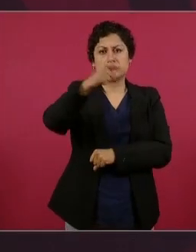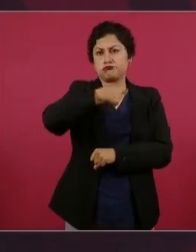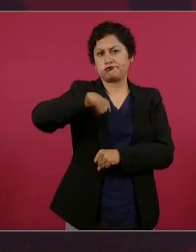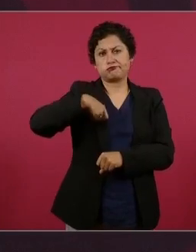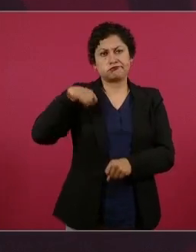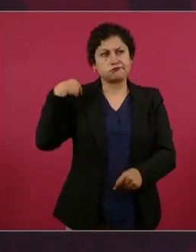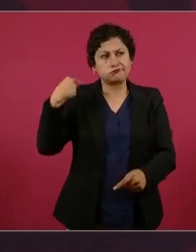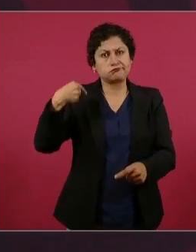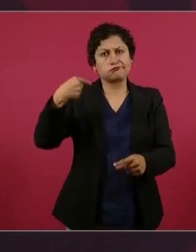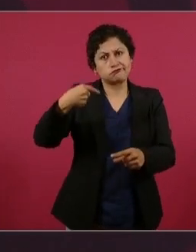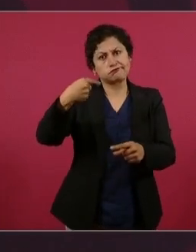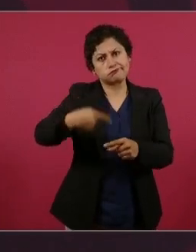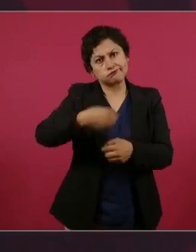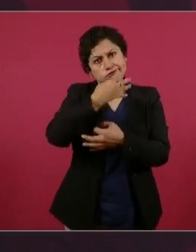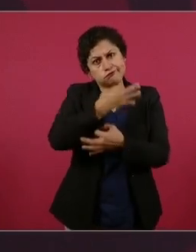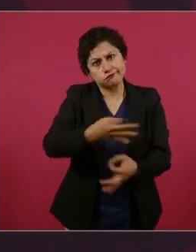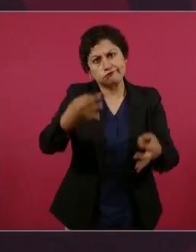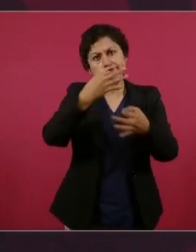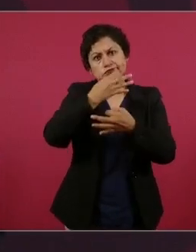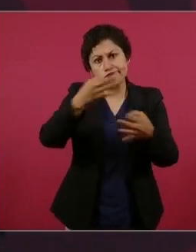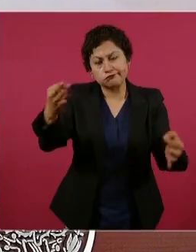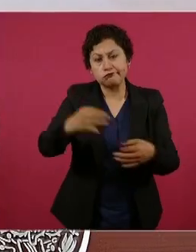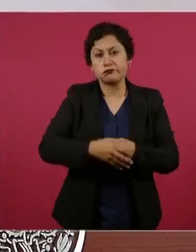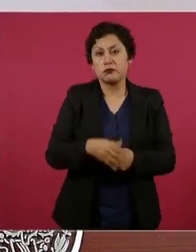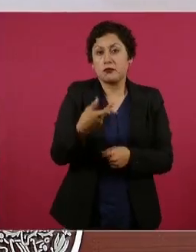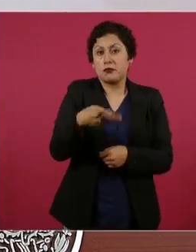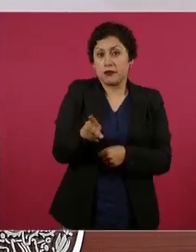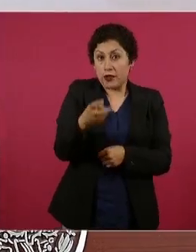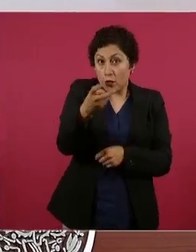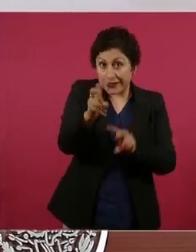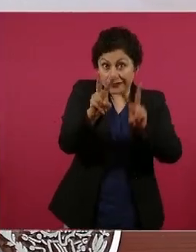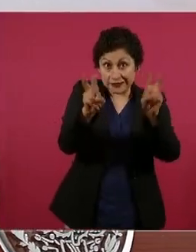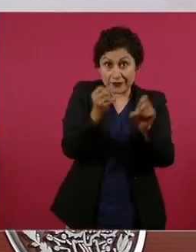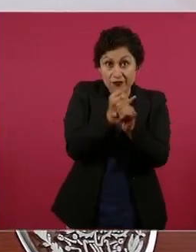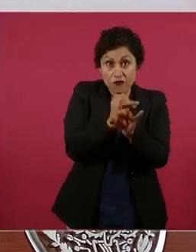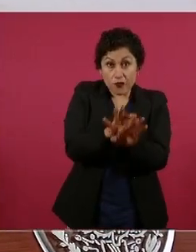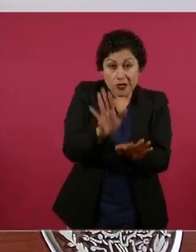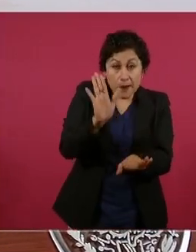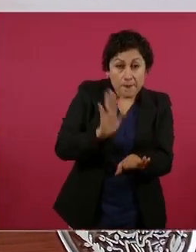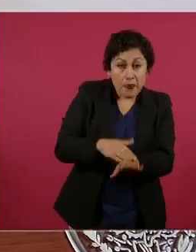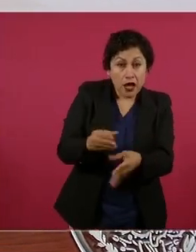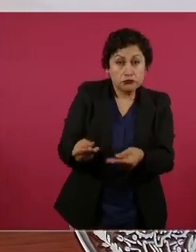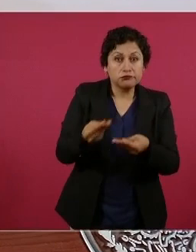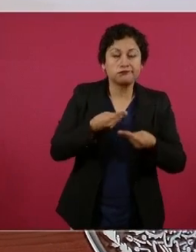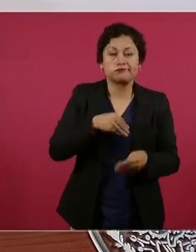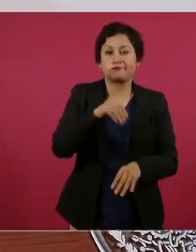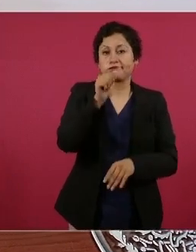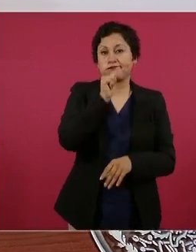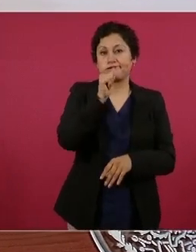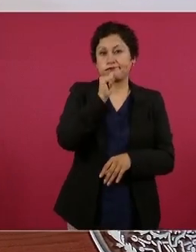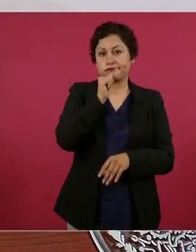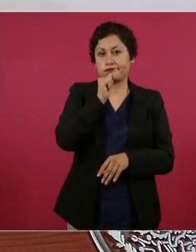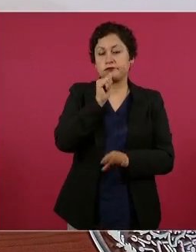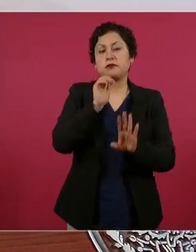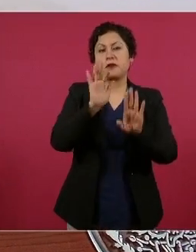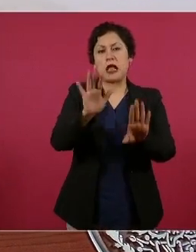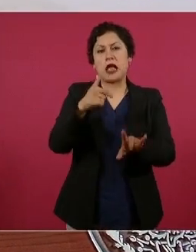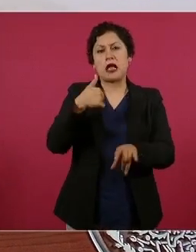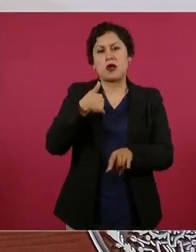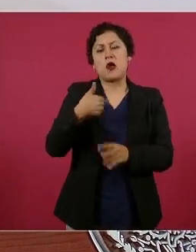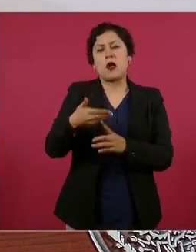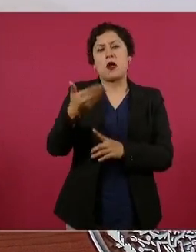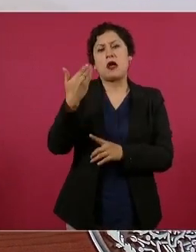Pero no tenemos más información. Ahora que hicimos una gira